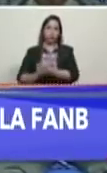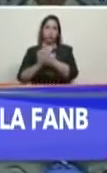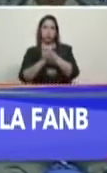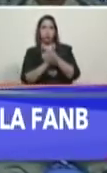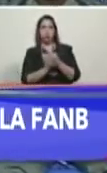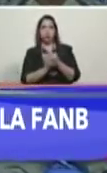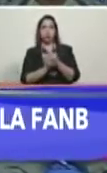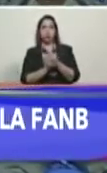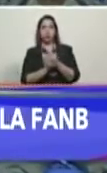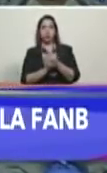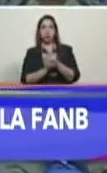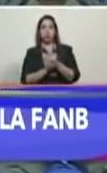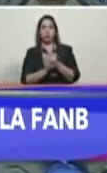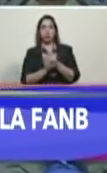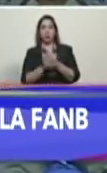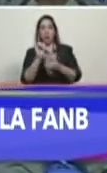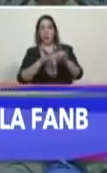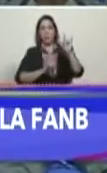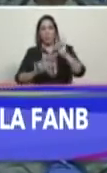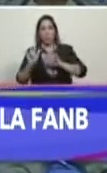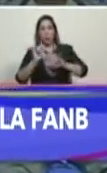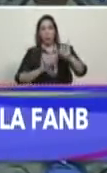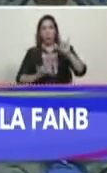de renovación del amor,